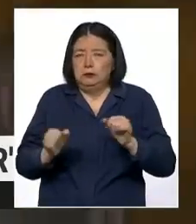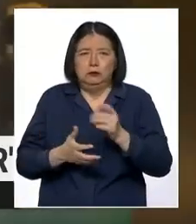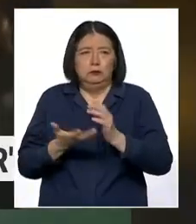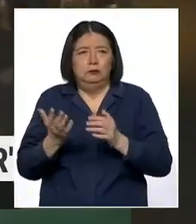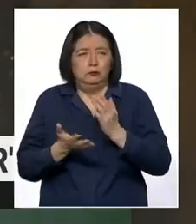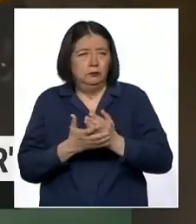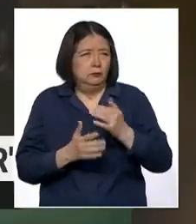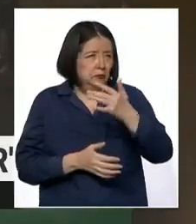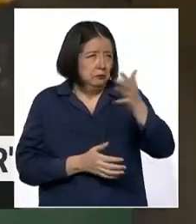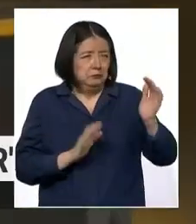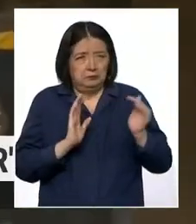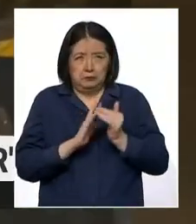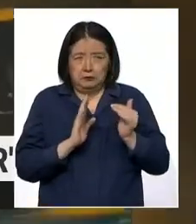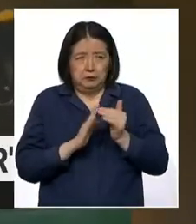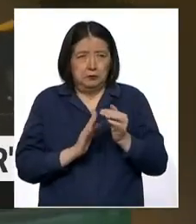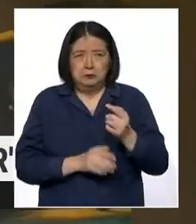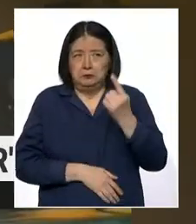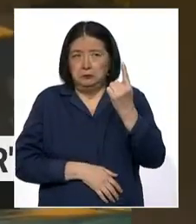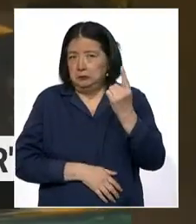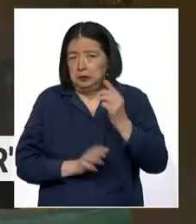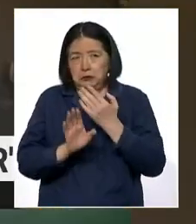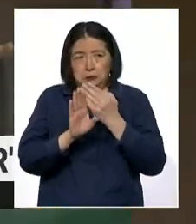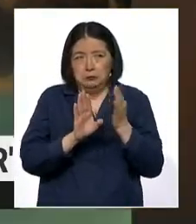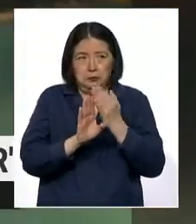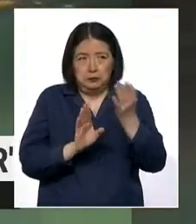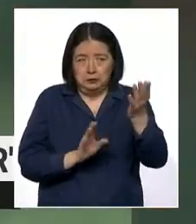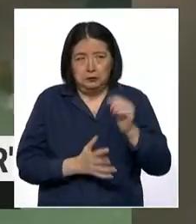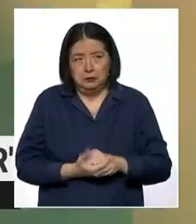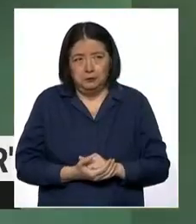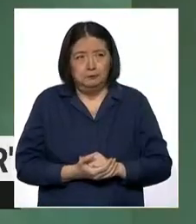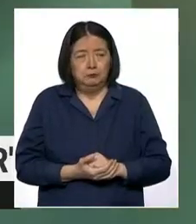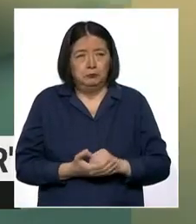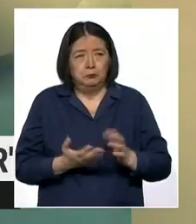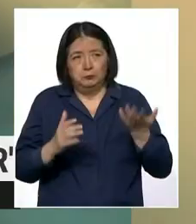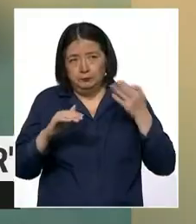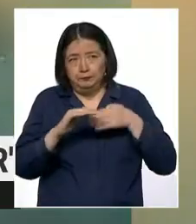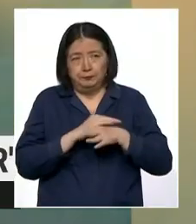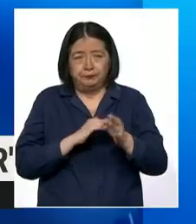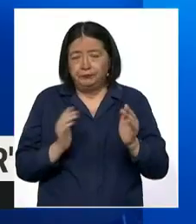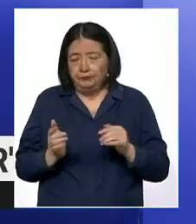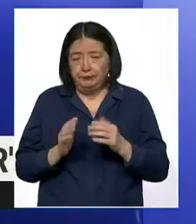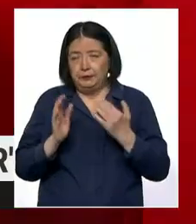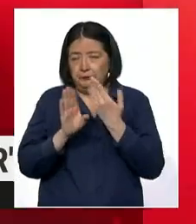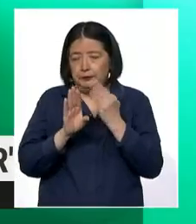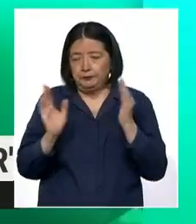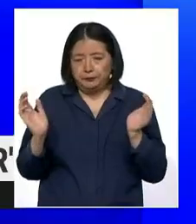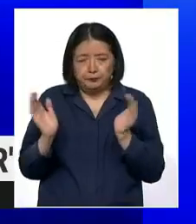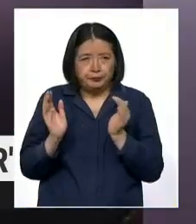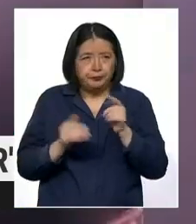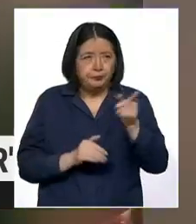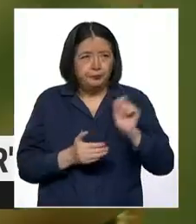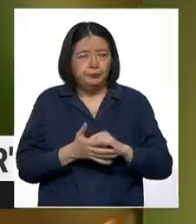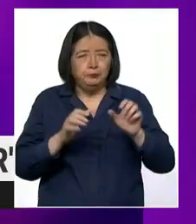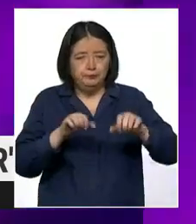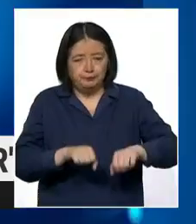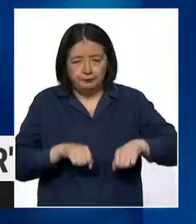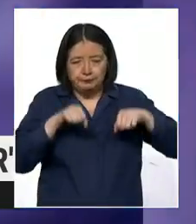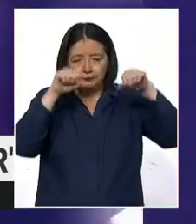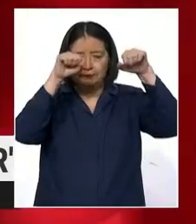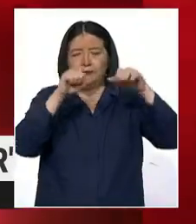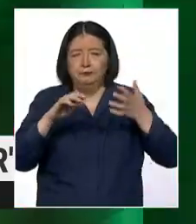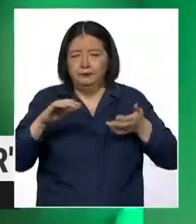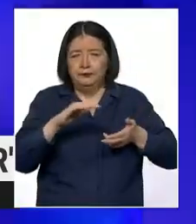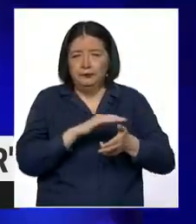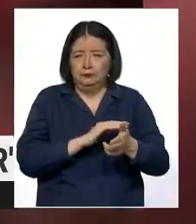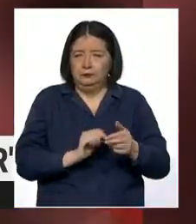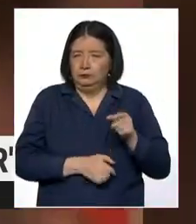como cualquier vivienda solamente tiene una puerta, que es una puerta de acceso pequeña, y también una puerta de cochera. Pero